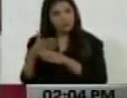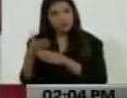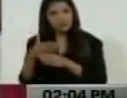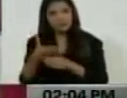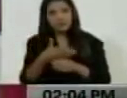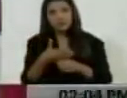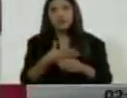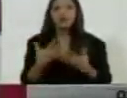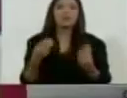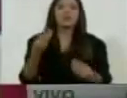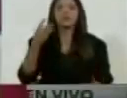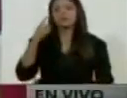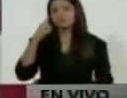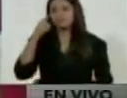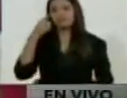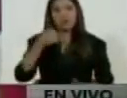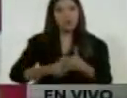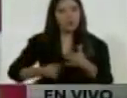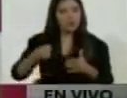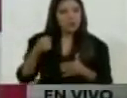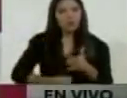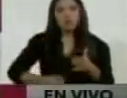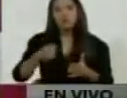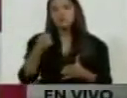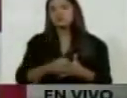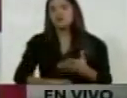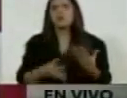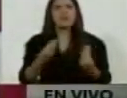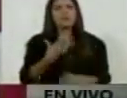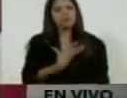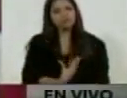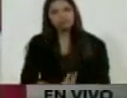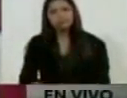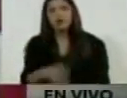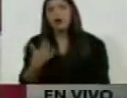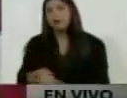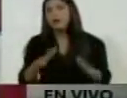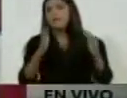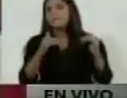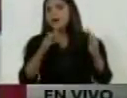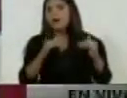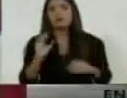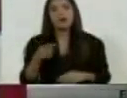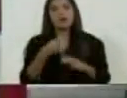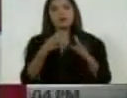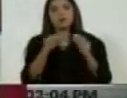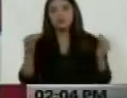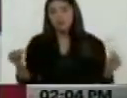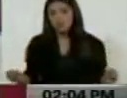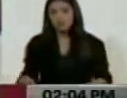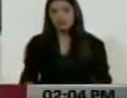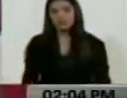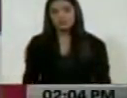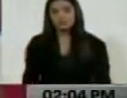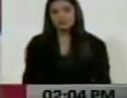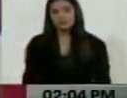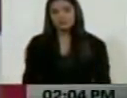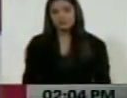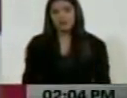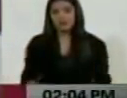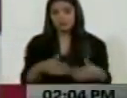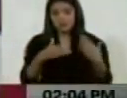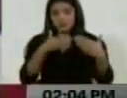tantas reflexiones, tantas luchas, tantas decepciones y tantas esperanzas, todos, al final de todo este